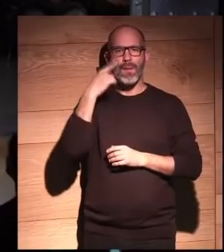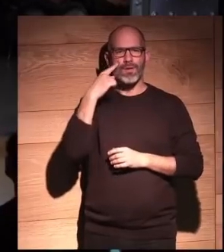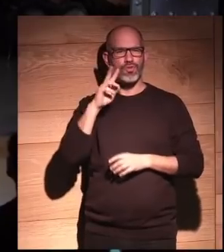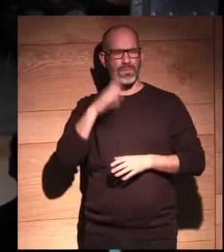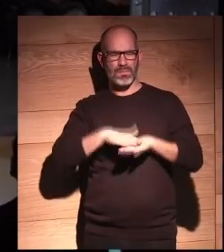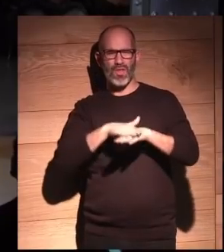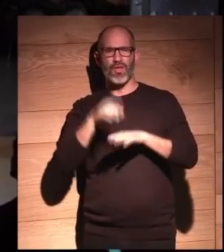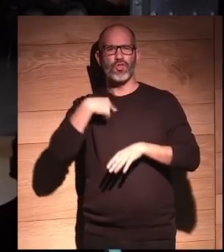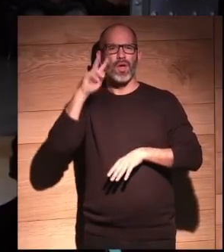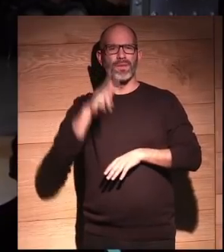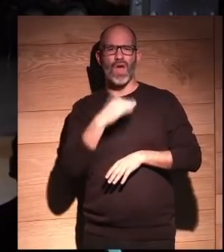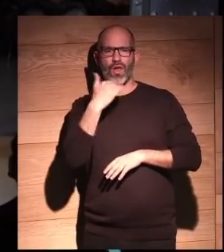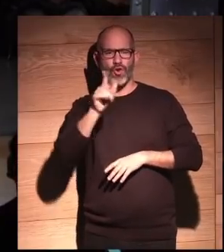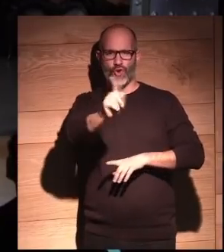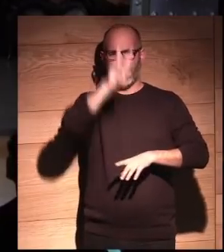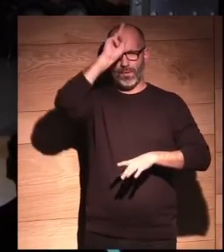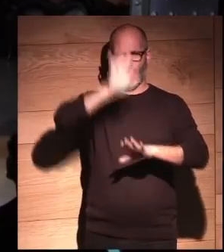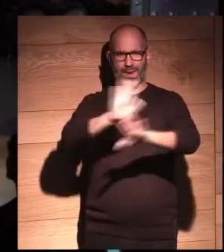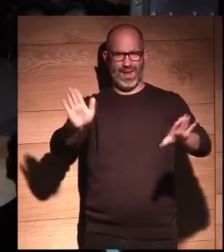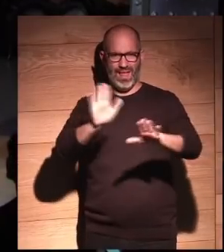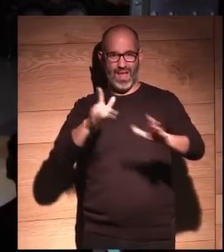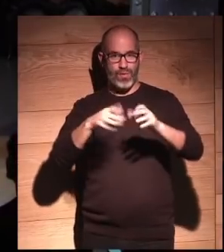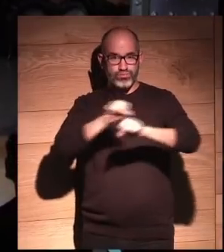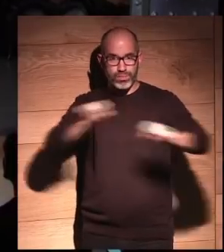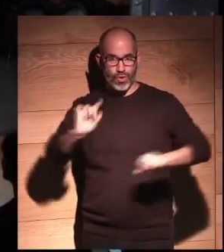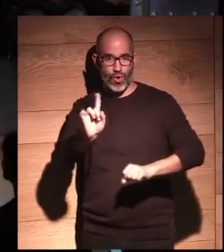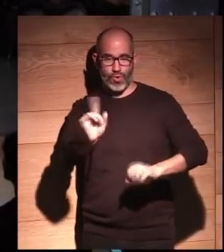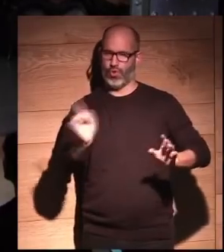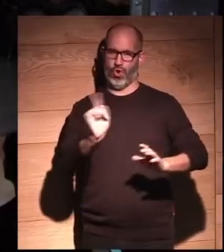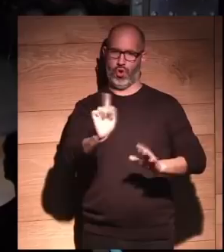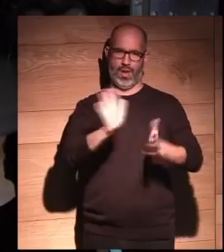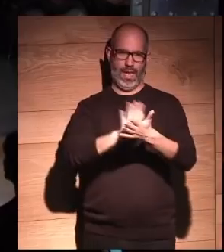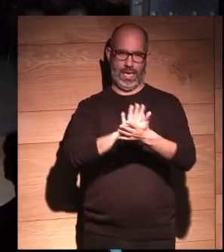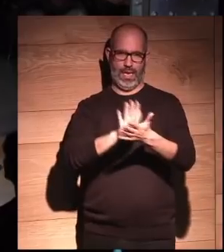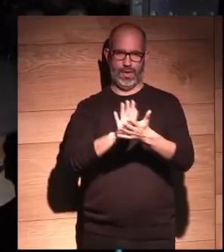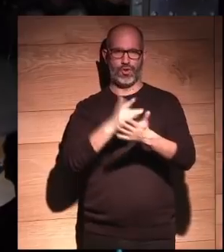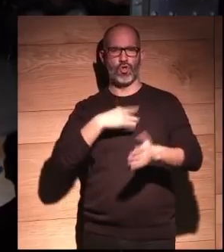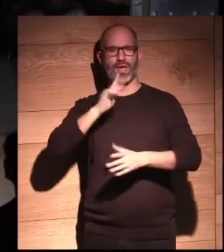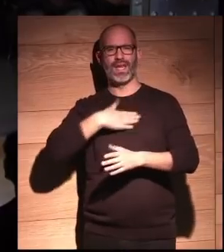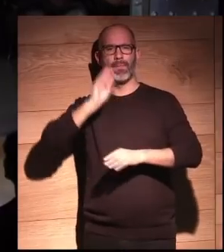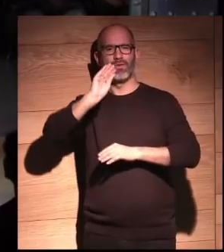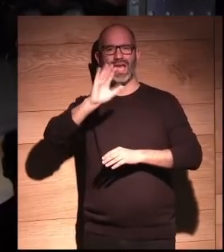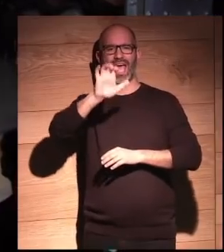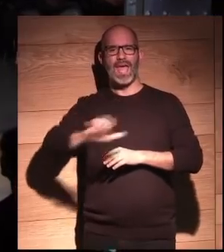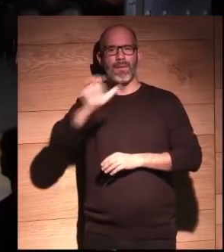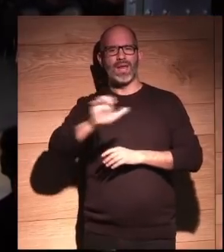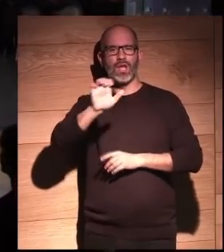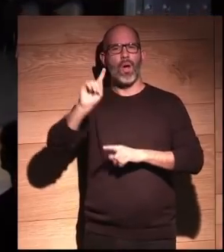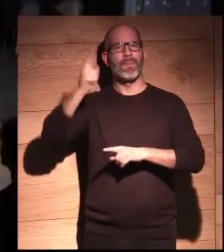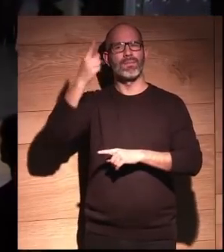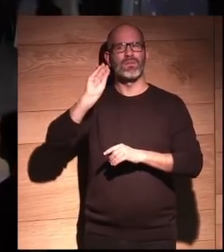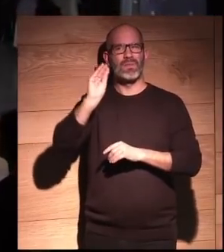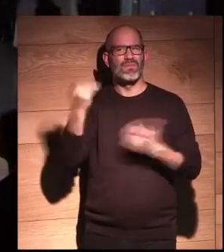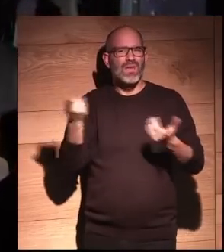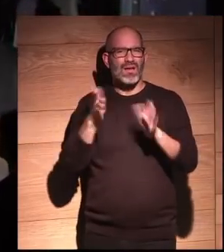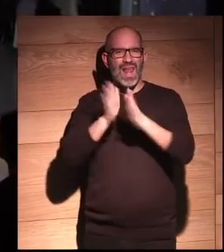he visto algo aquí como... No, no, no te preocupes, mira. No es inflamable. No, no te preocupes. Vale. Yo quería preguntar a Emilio, lo primero... ¿qué necesidad